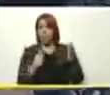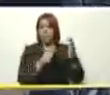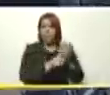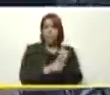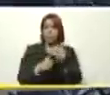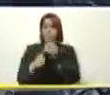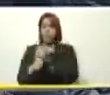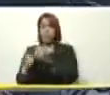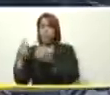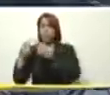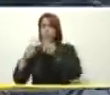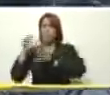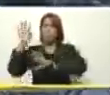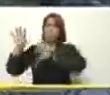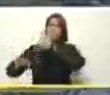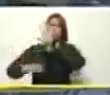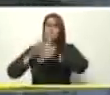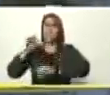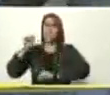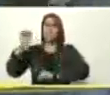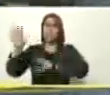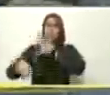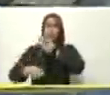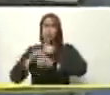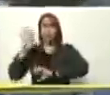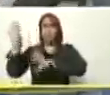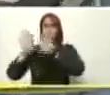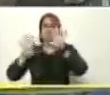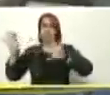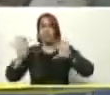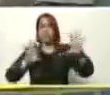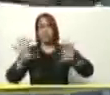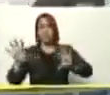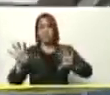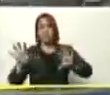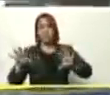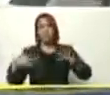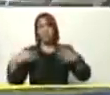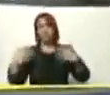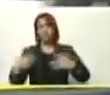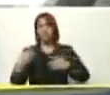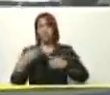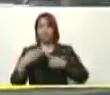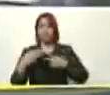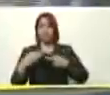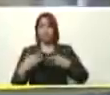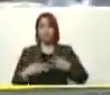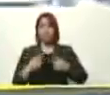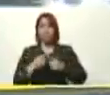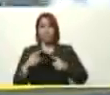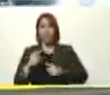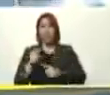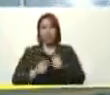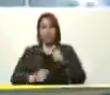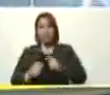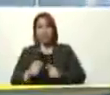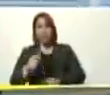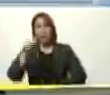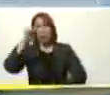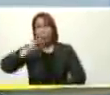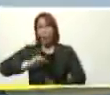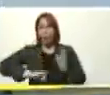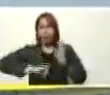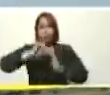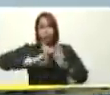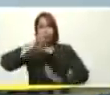el extranjero. Buena parte de esos equipos para transportar el agua, para impulsar el